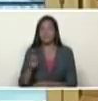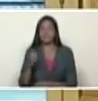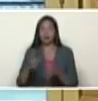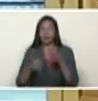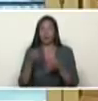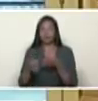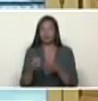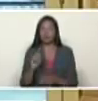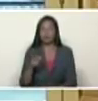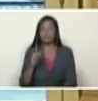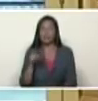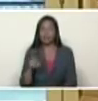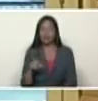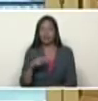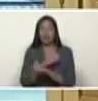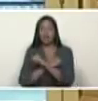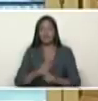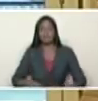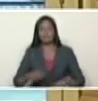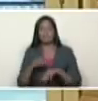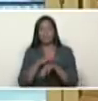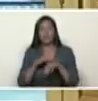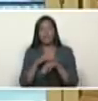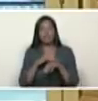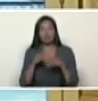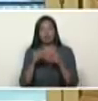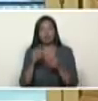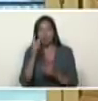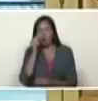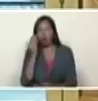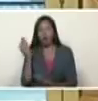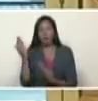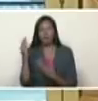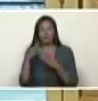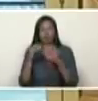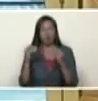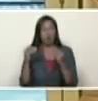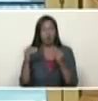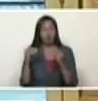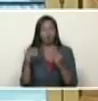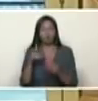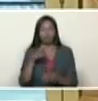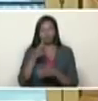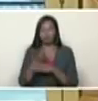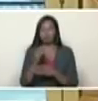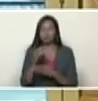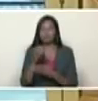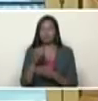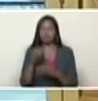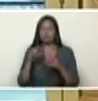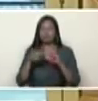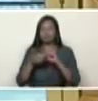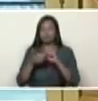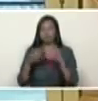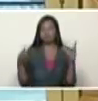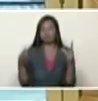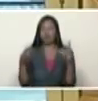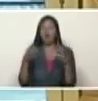Padrino López y a Hernández Dala, que fueron los que lograron